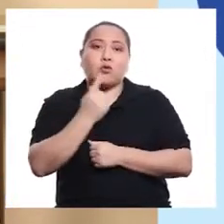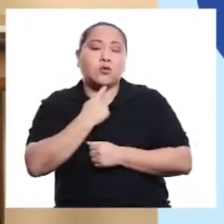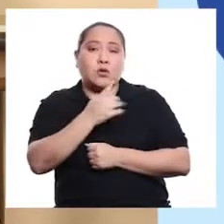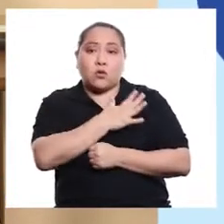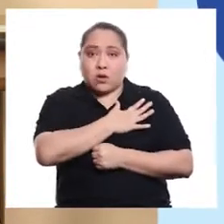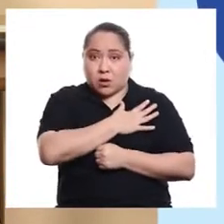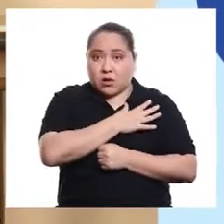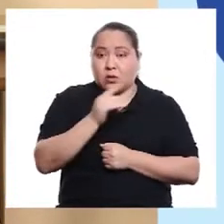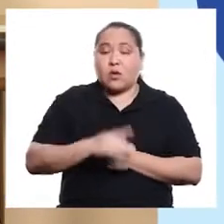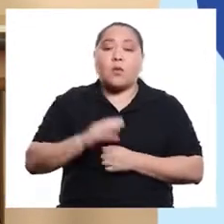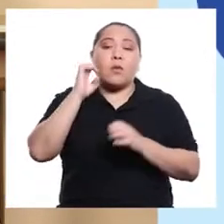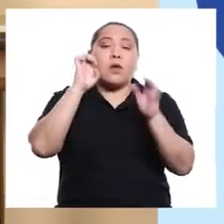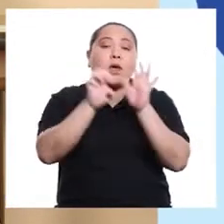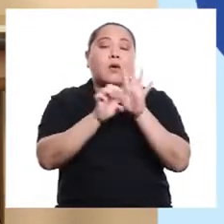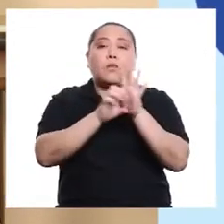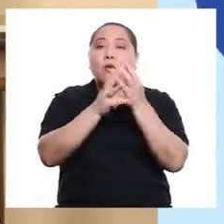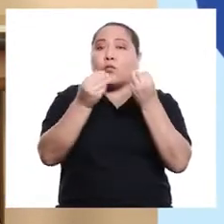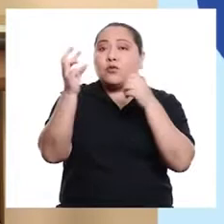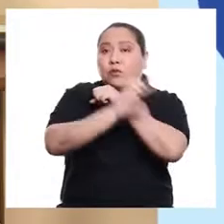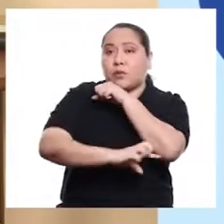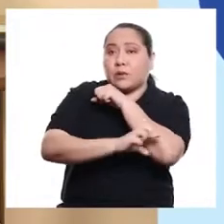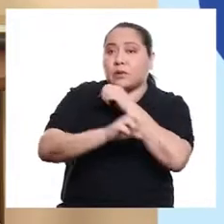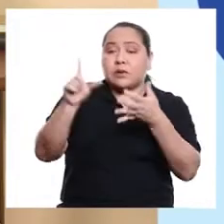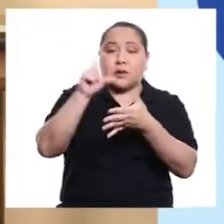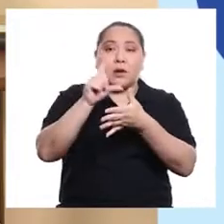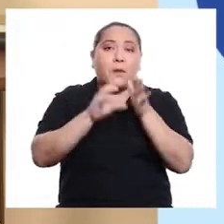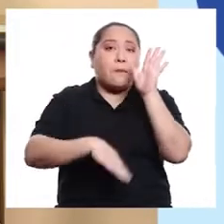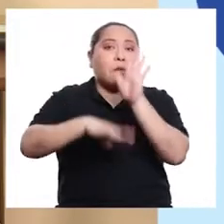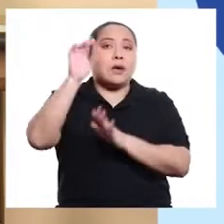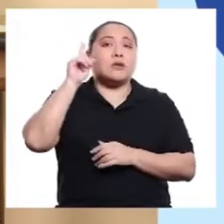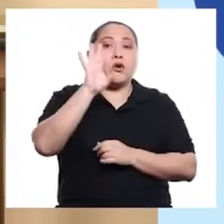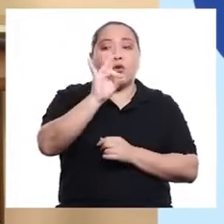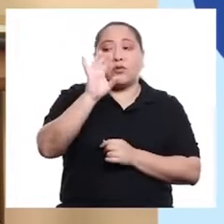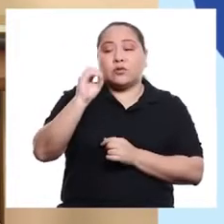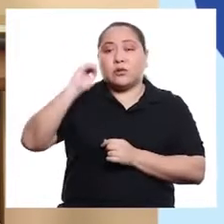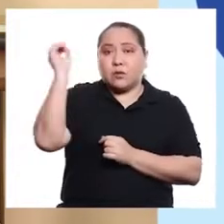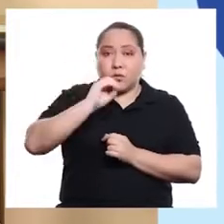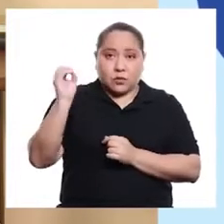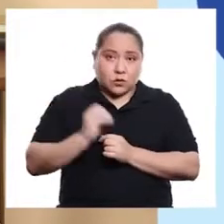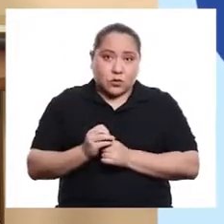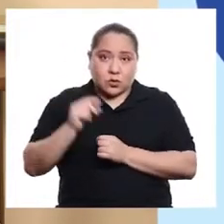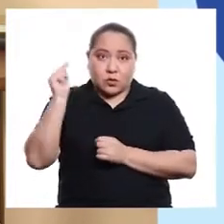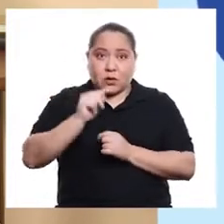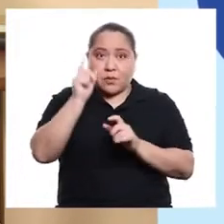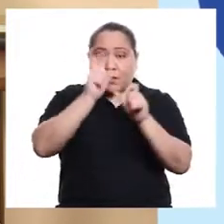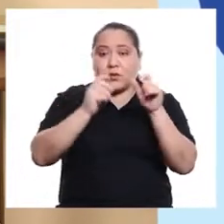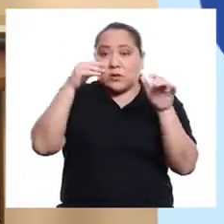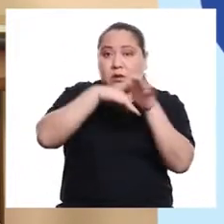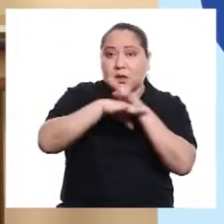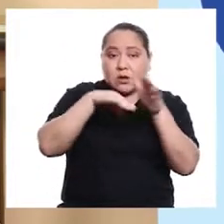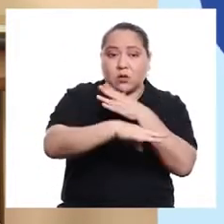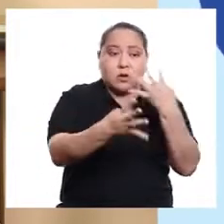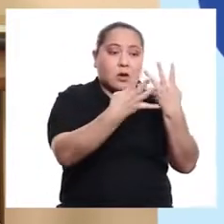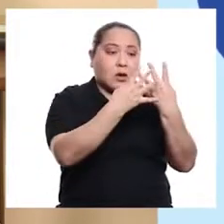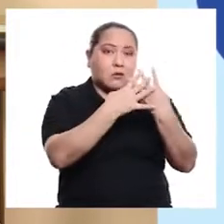Por ejemplo, en muchos países de Latinoamérica, más de un 80% de los internos encuestados no completó 12